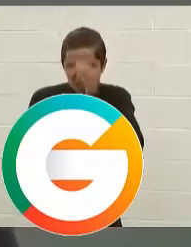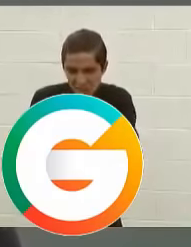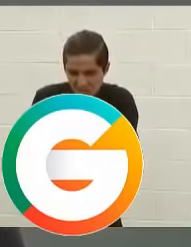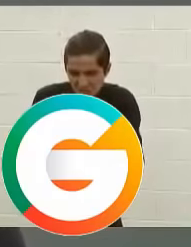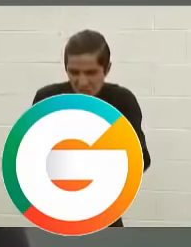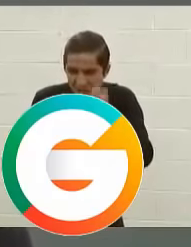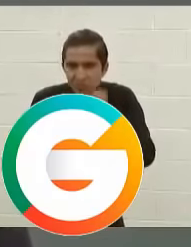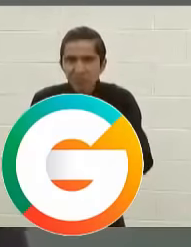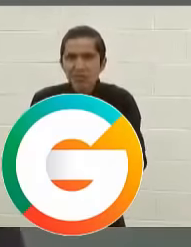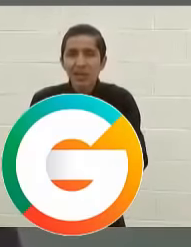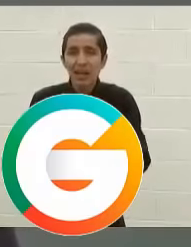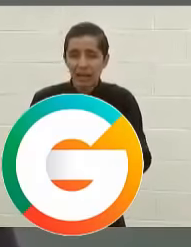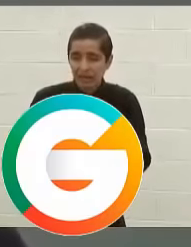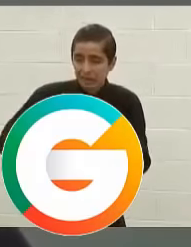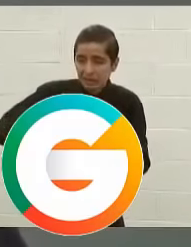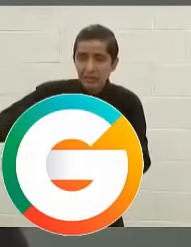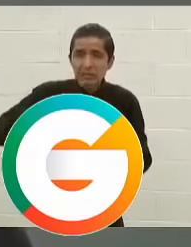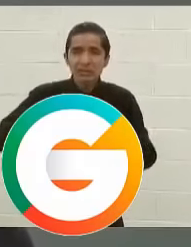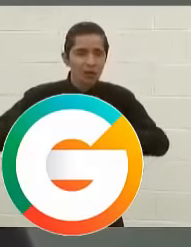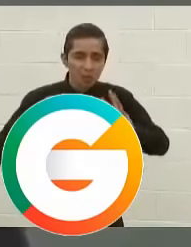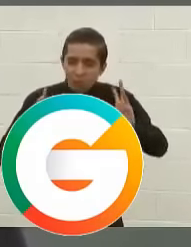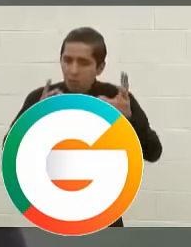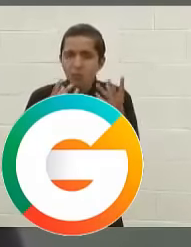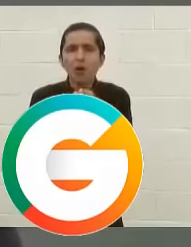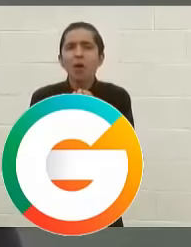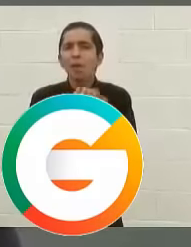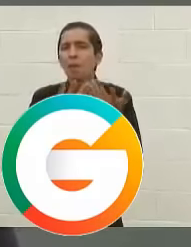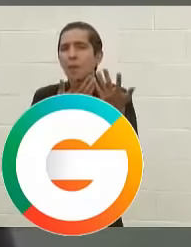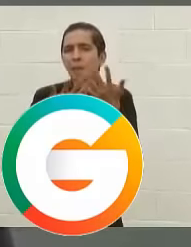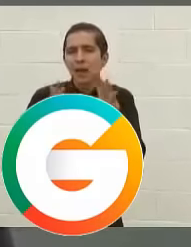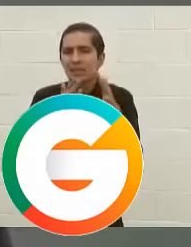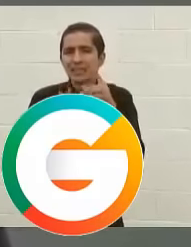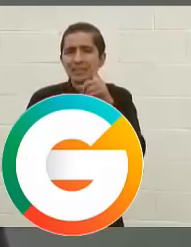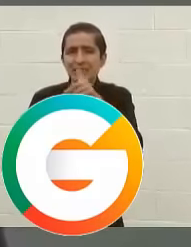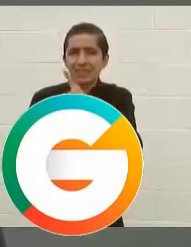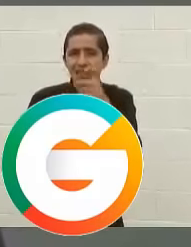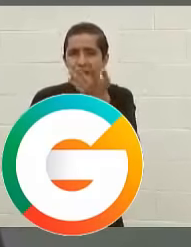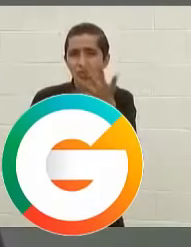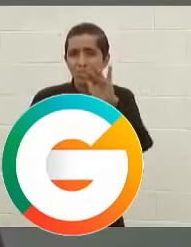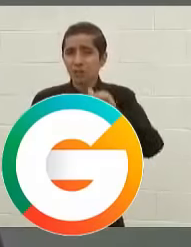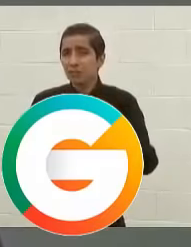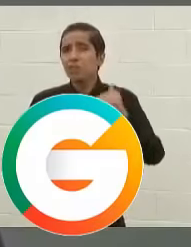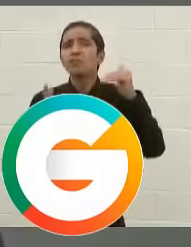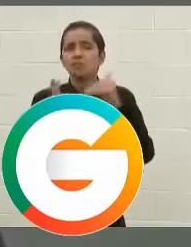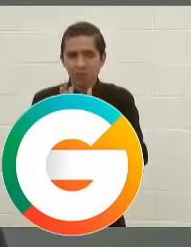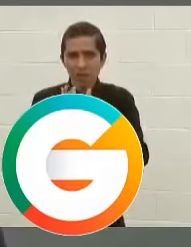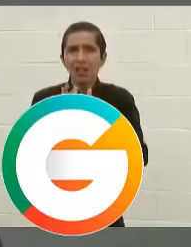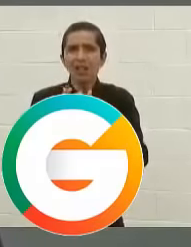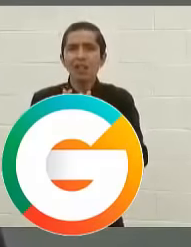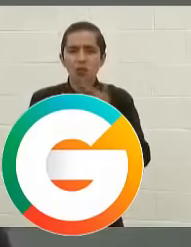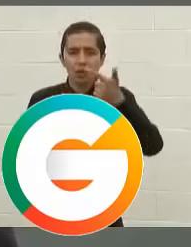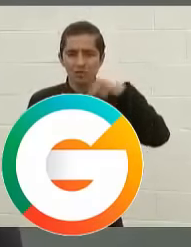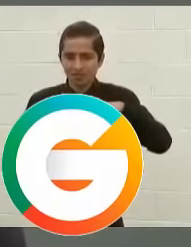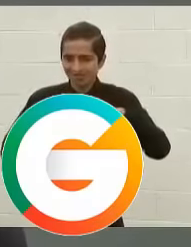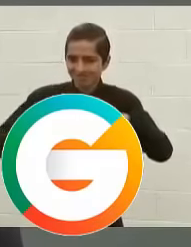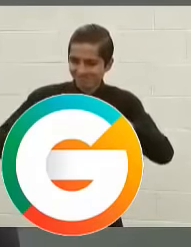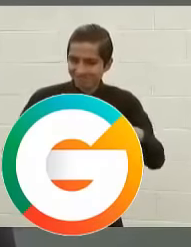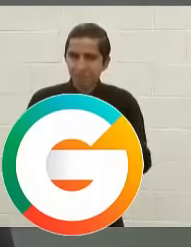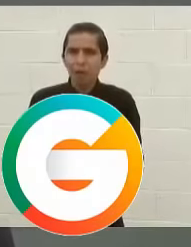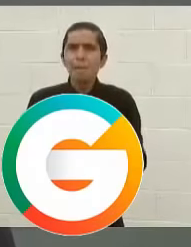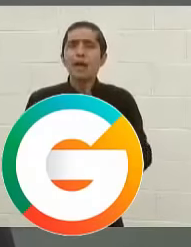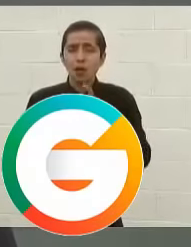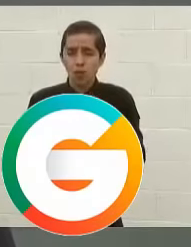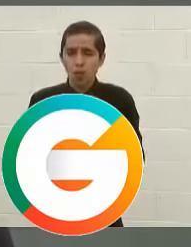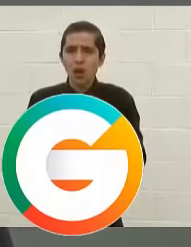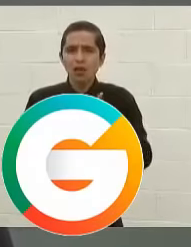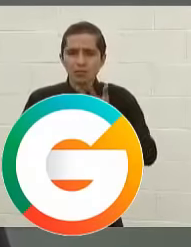científica. Con ellos llegan alrededor de 110 mil elementos. Pero estamos en un